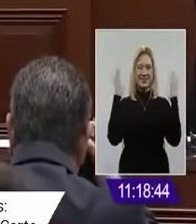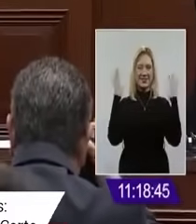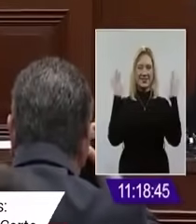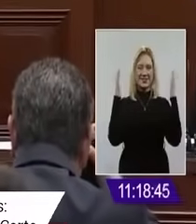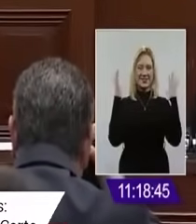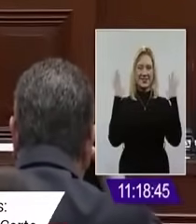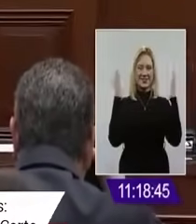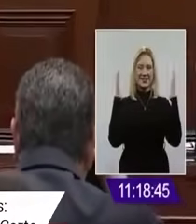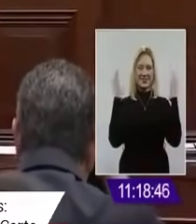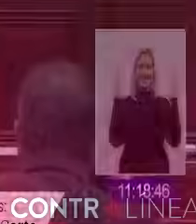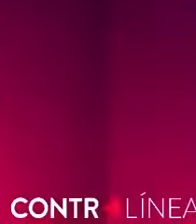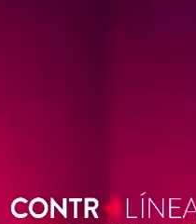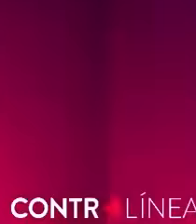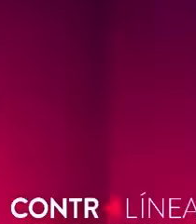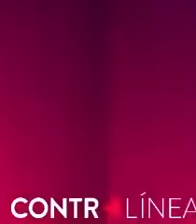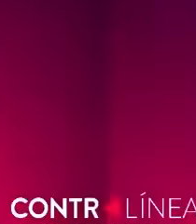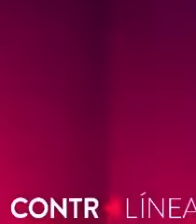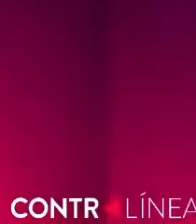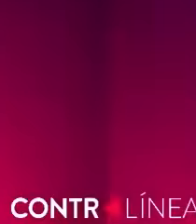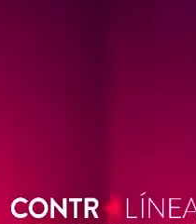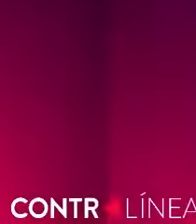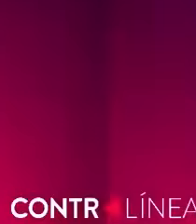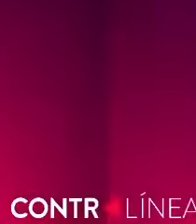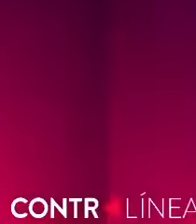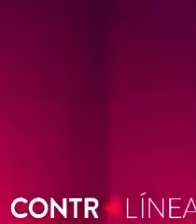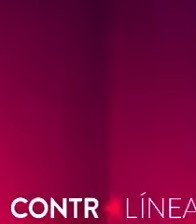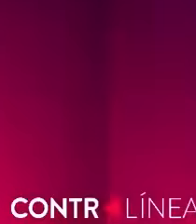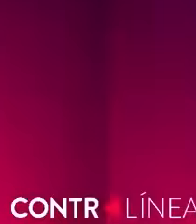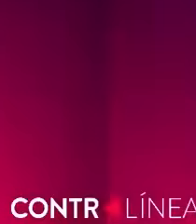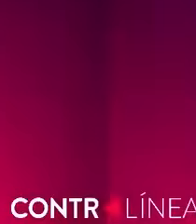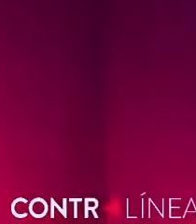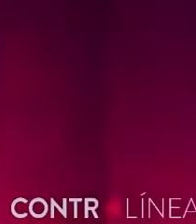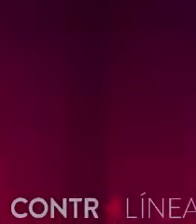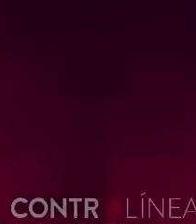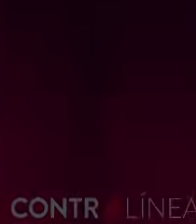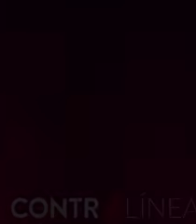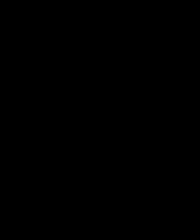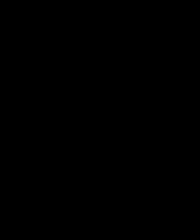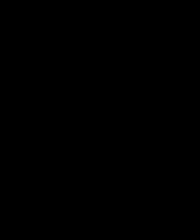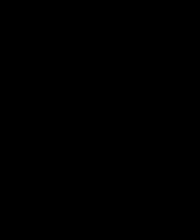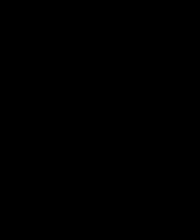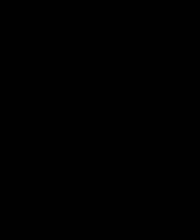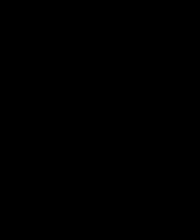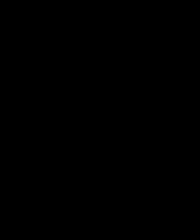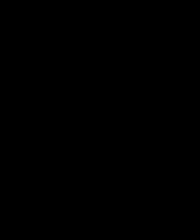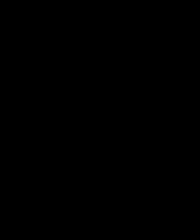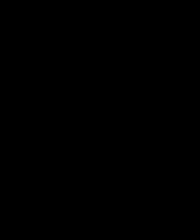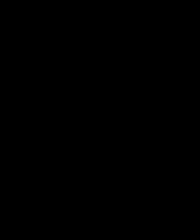a la segunda sala de esta instancia del Poder Judicial de la Federación.